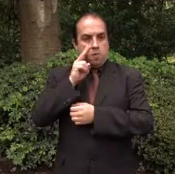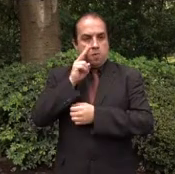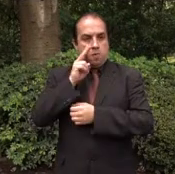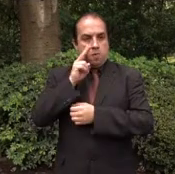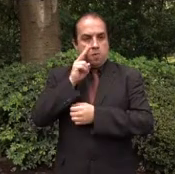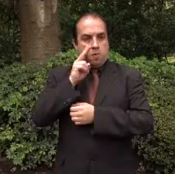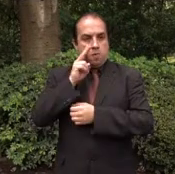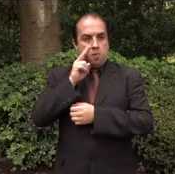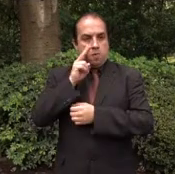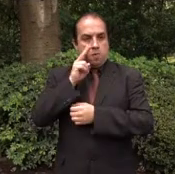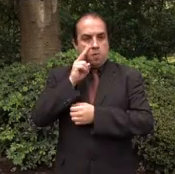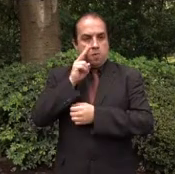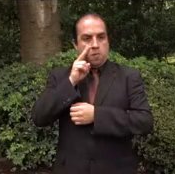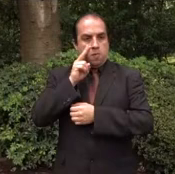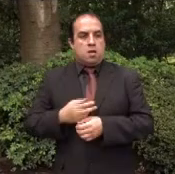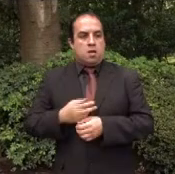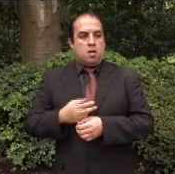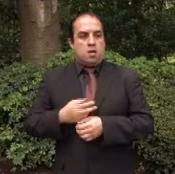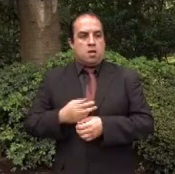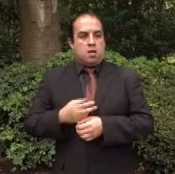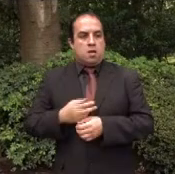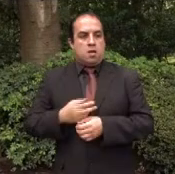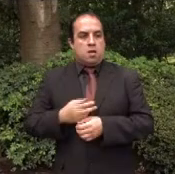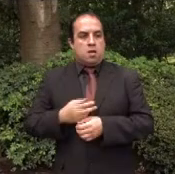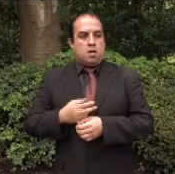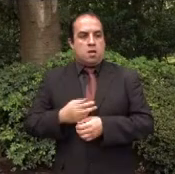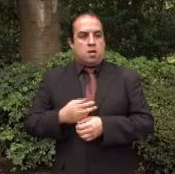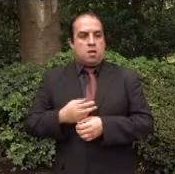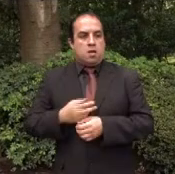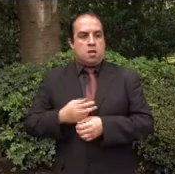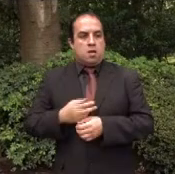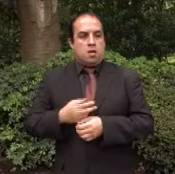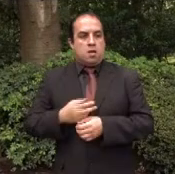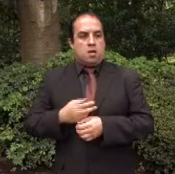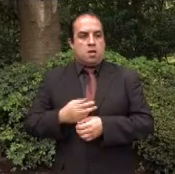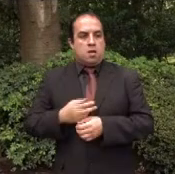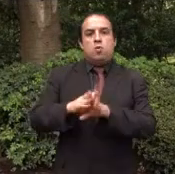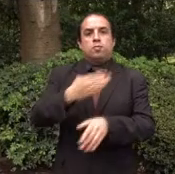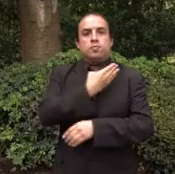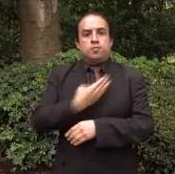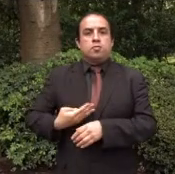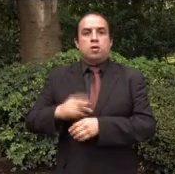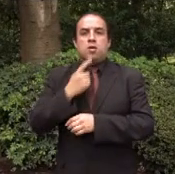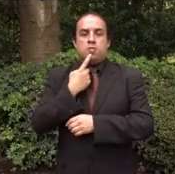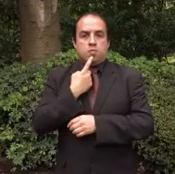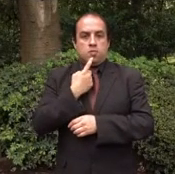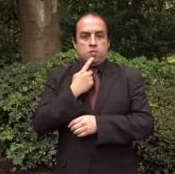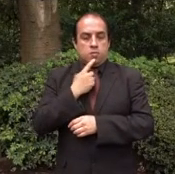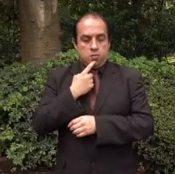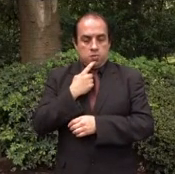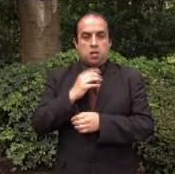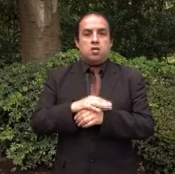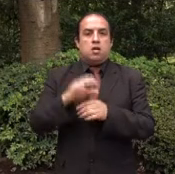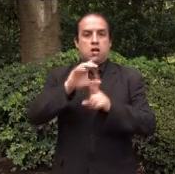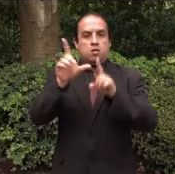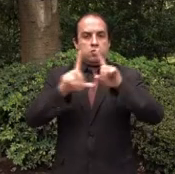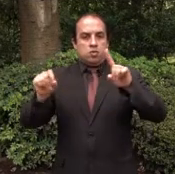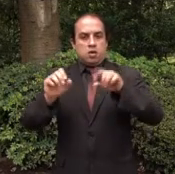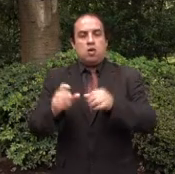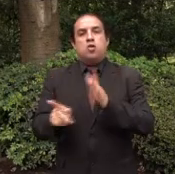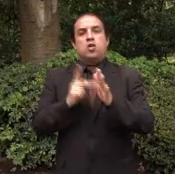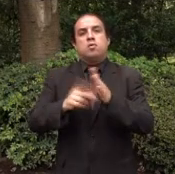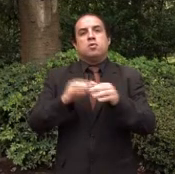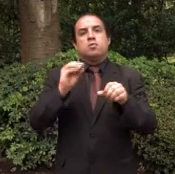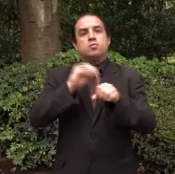Chapultepec cuando fue jefe de gobierno, pero hoy como presidente de la República vuelve a poner sus ojos,